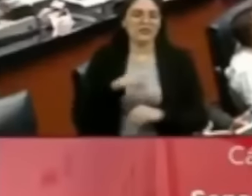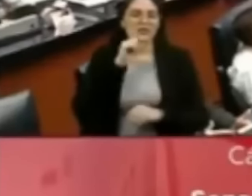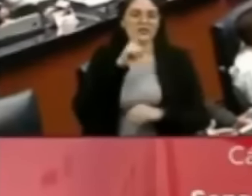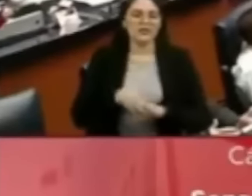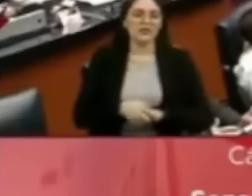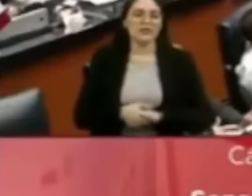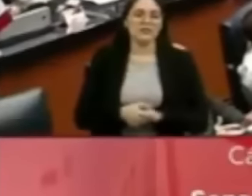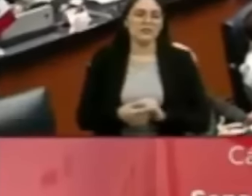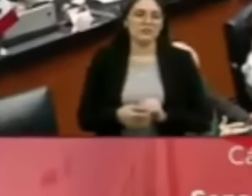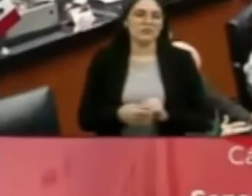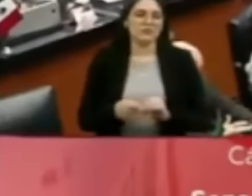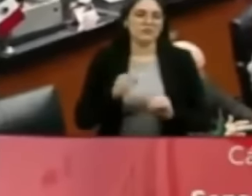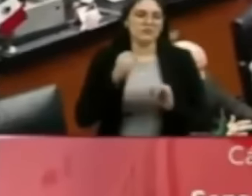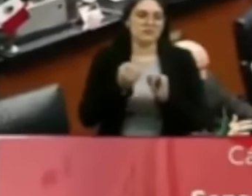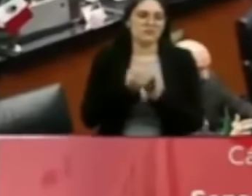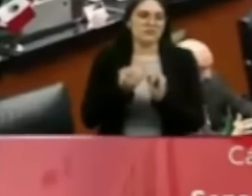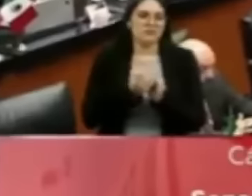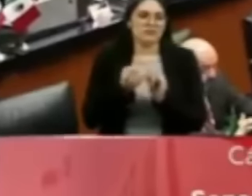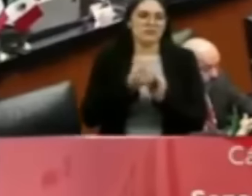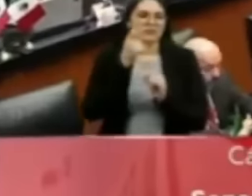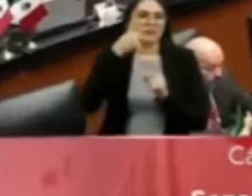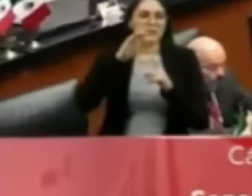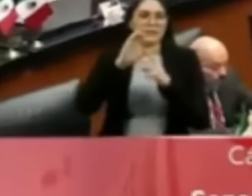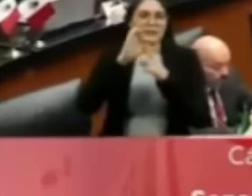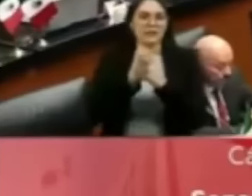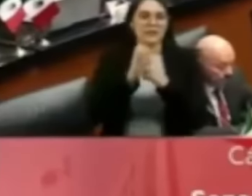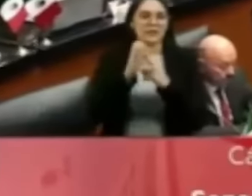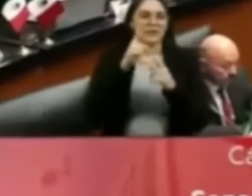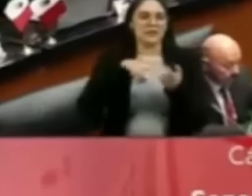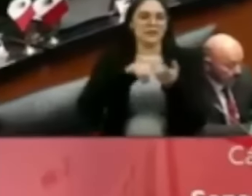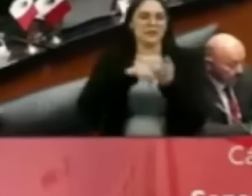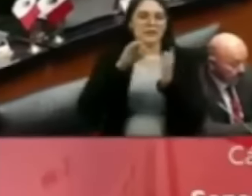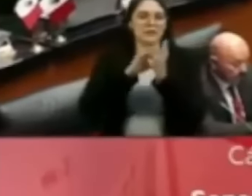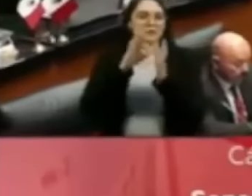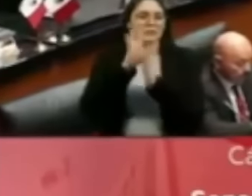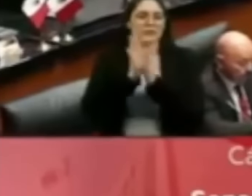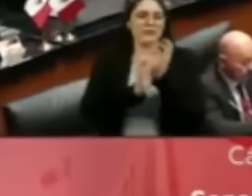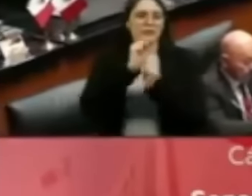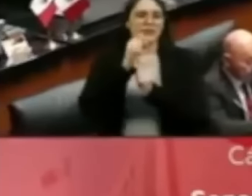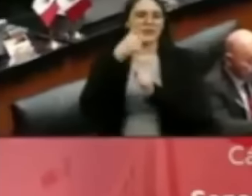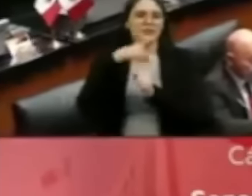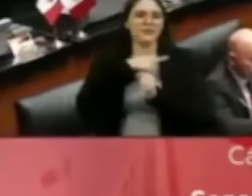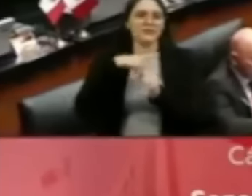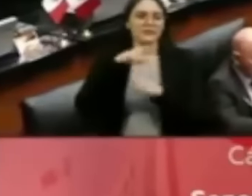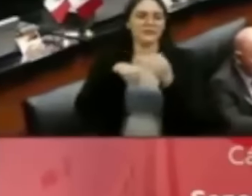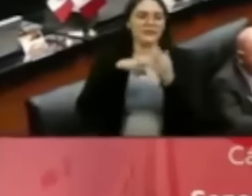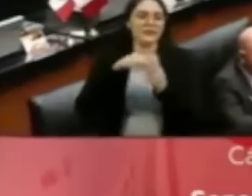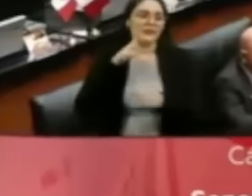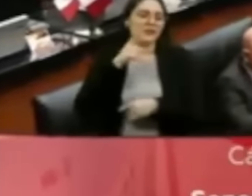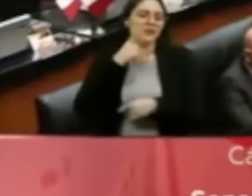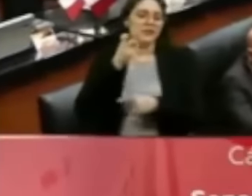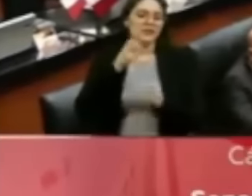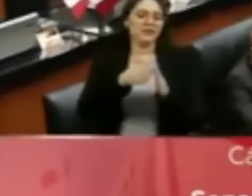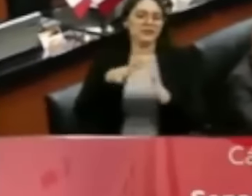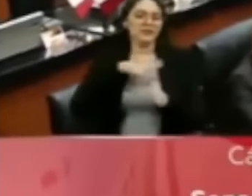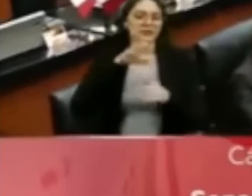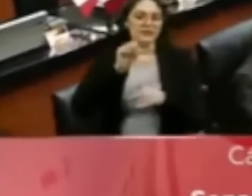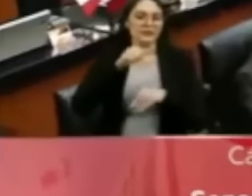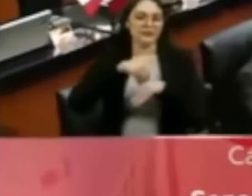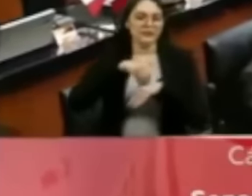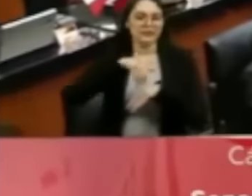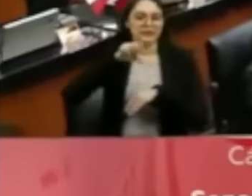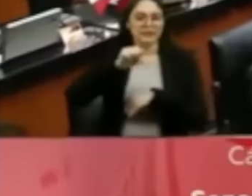los integrantes de la Comisión Ordinaria de Puntos Constitucionales del Recinto Legislativo de San Lázaro durante la 65ª legislatura en el Congreso de